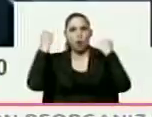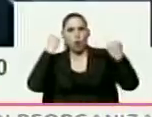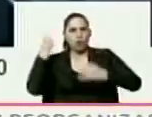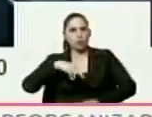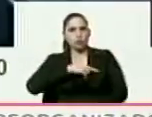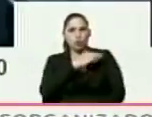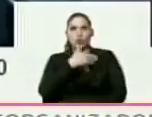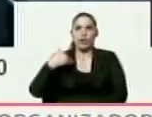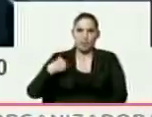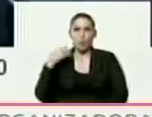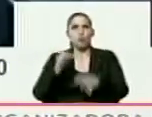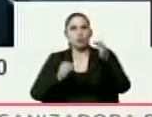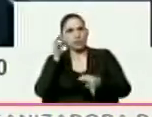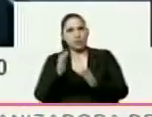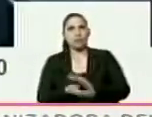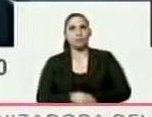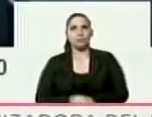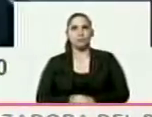queremos justicia.